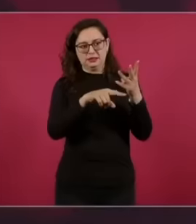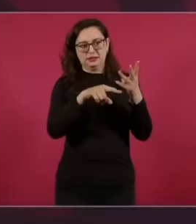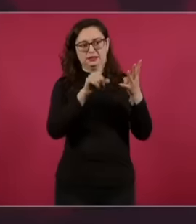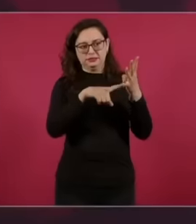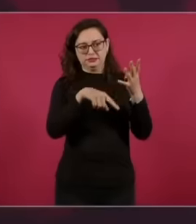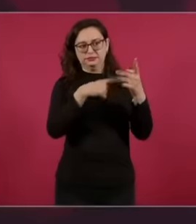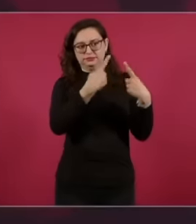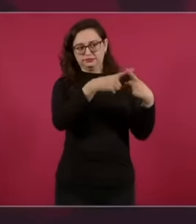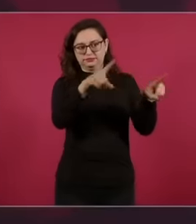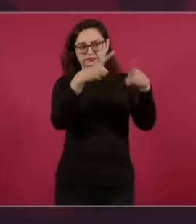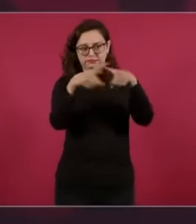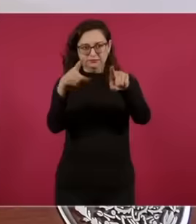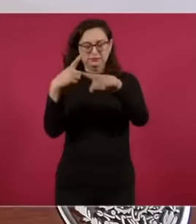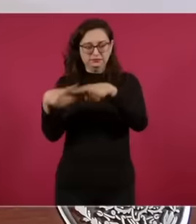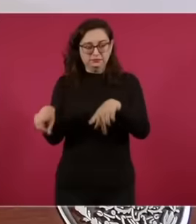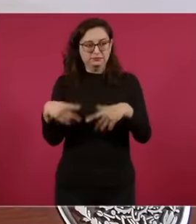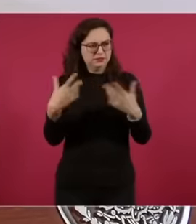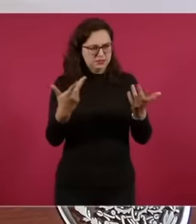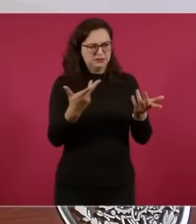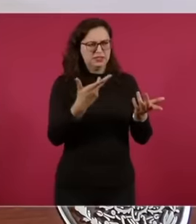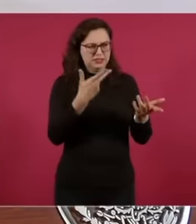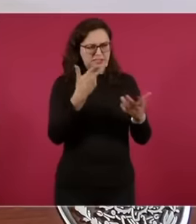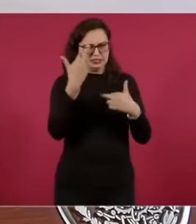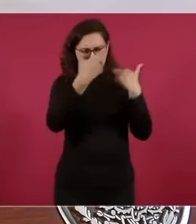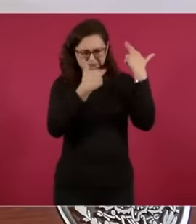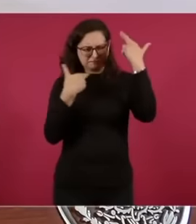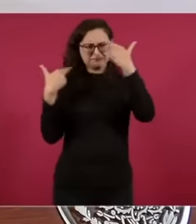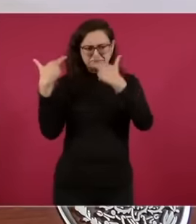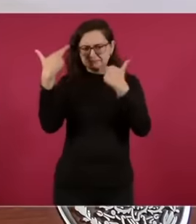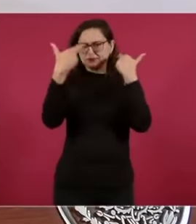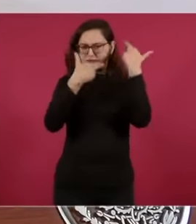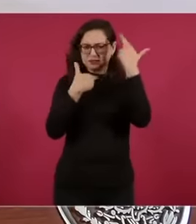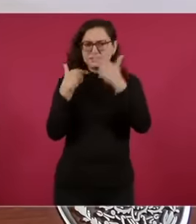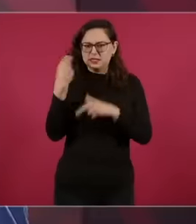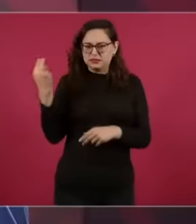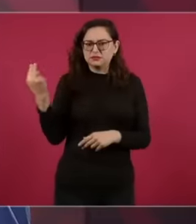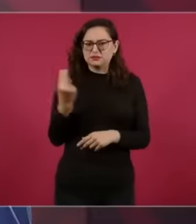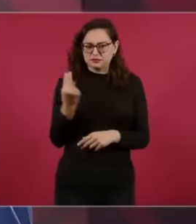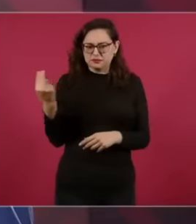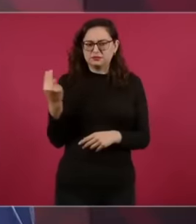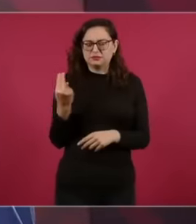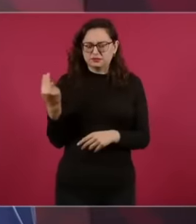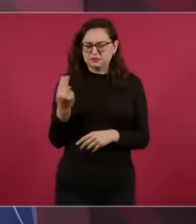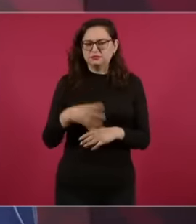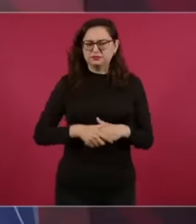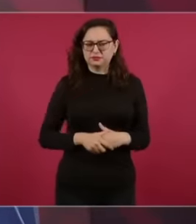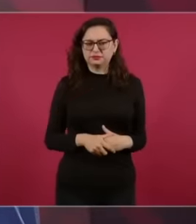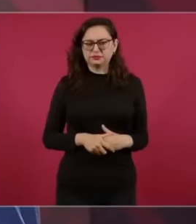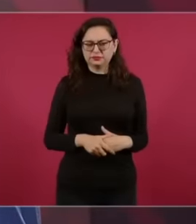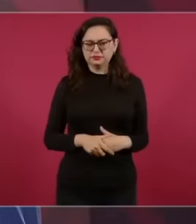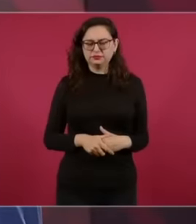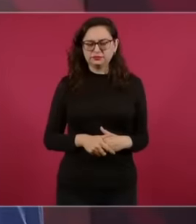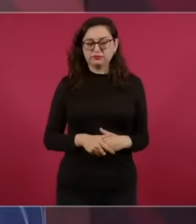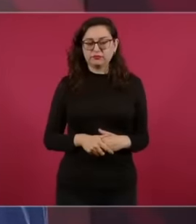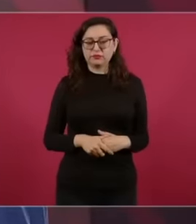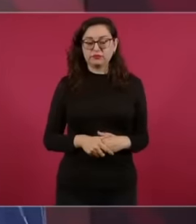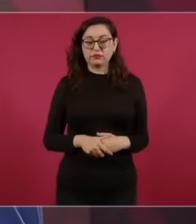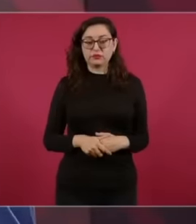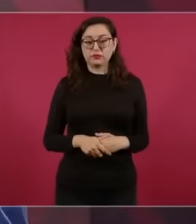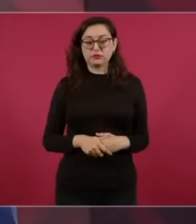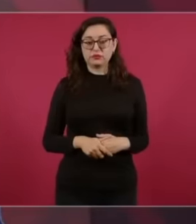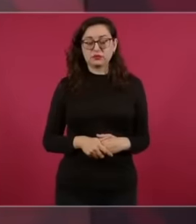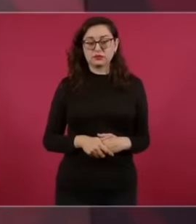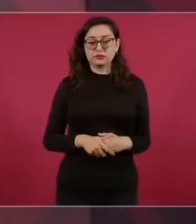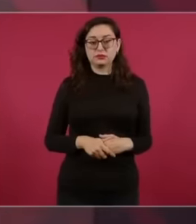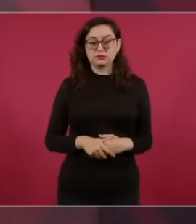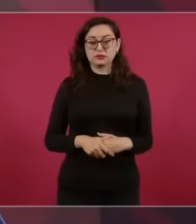con los medios, con el New York Times, todo. Vamos a revisar esto. Y ojalá, y